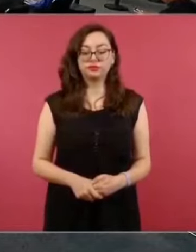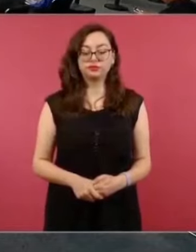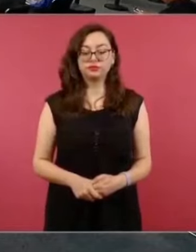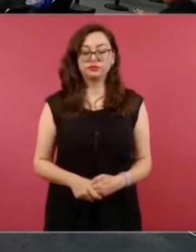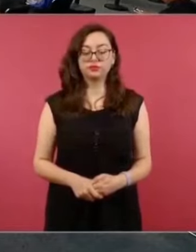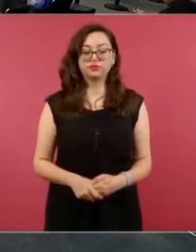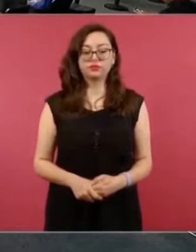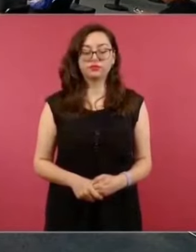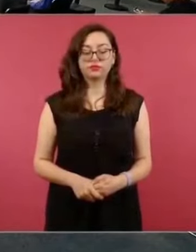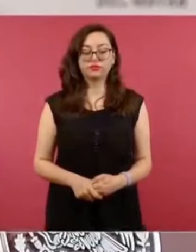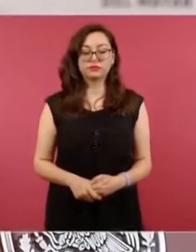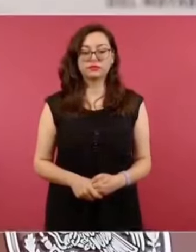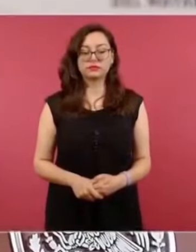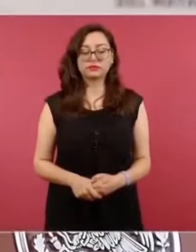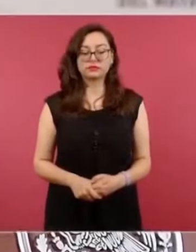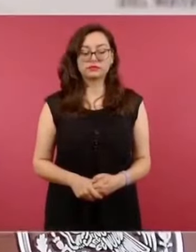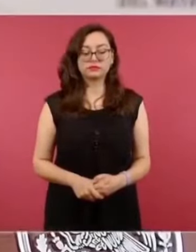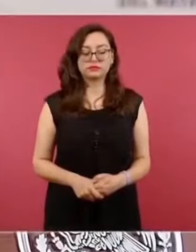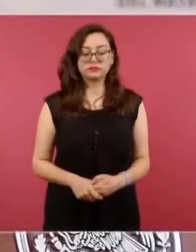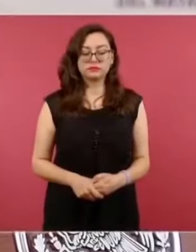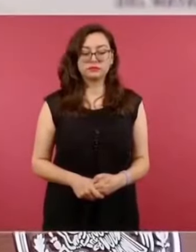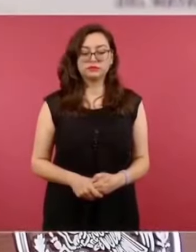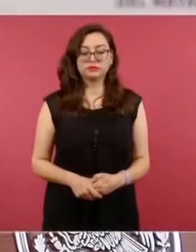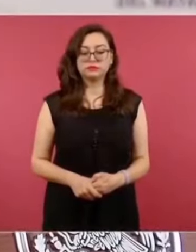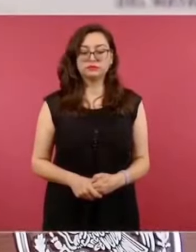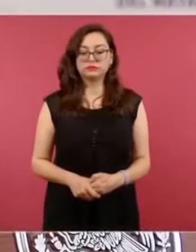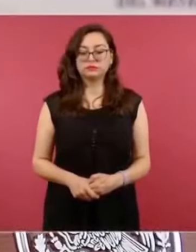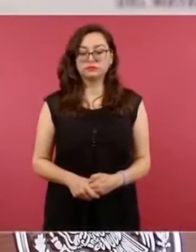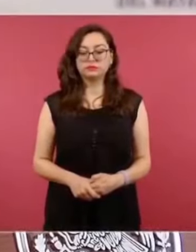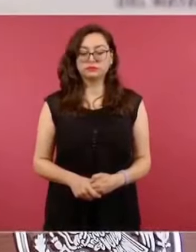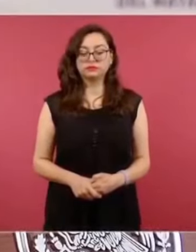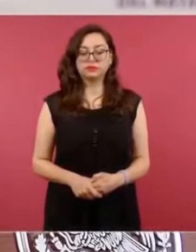ayuda mucho el que